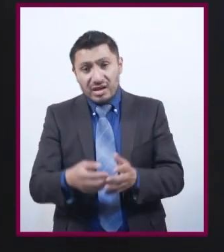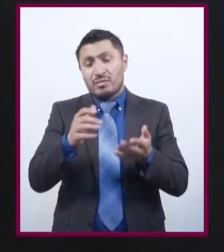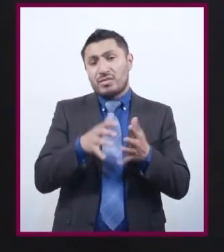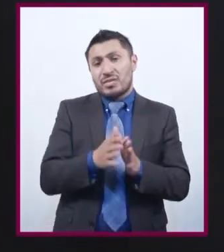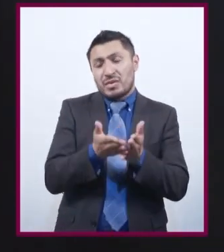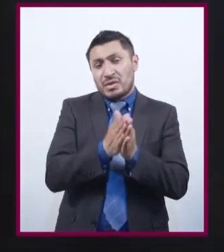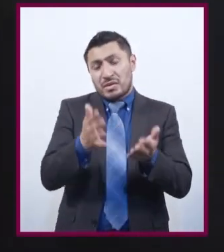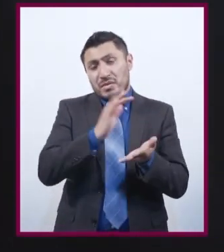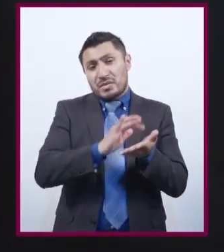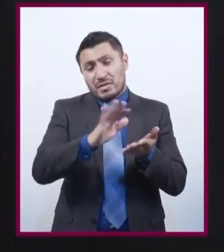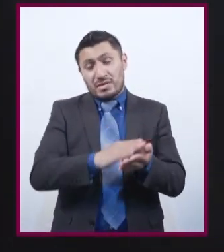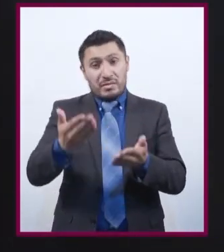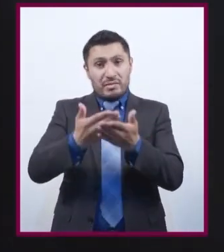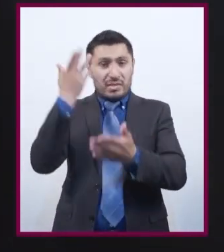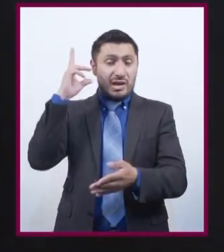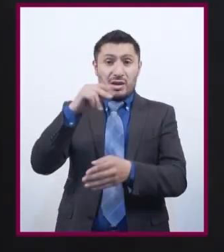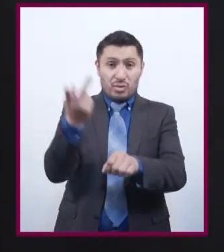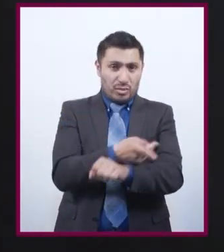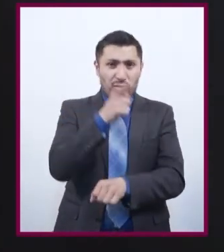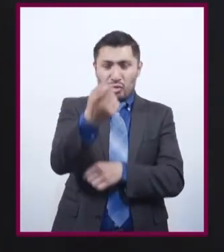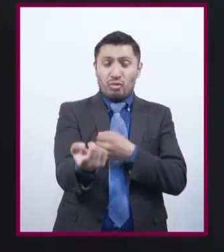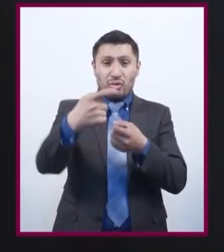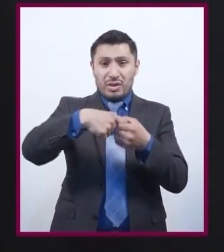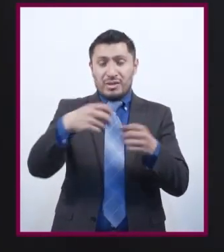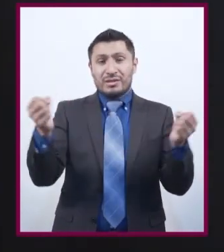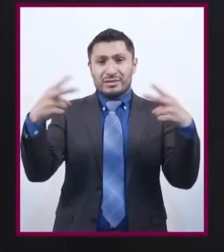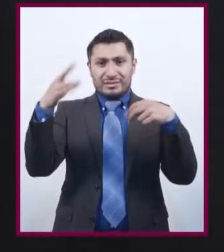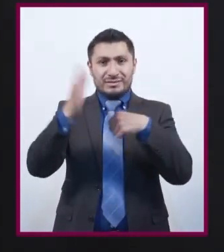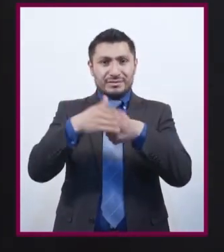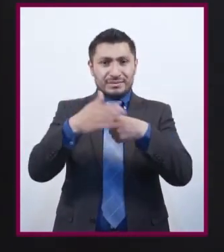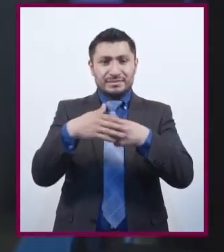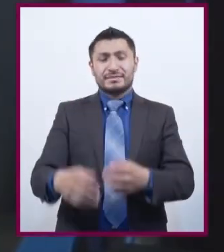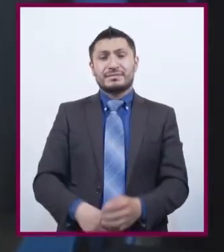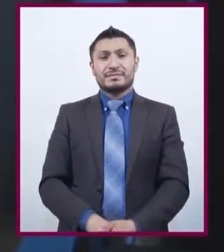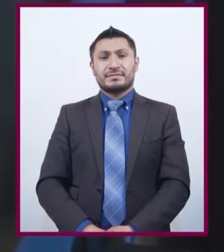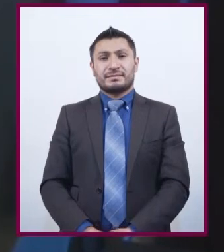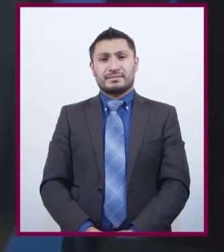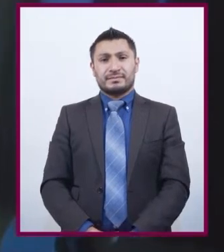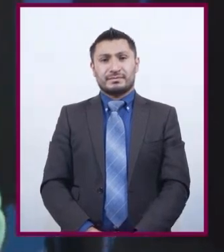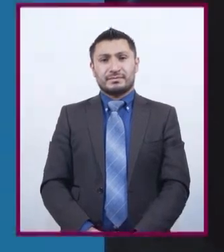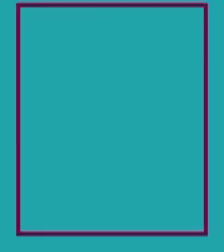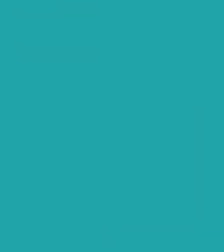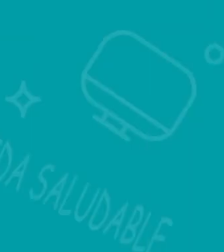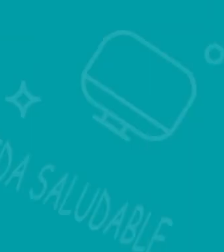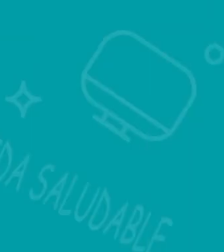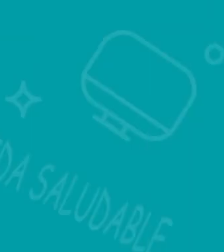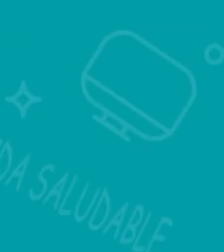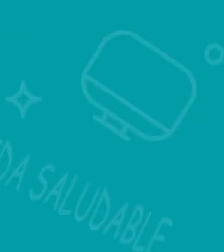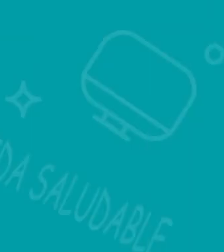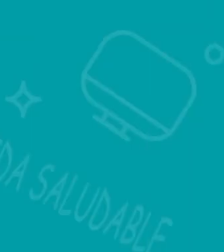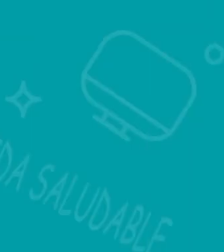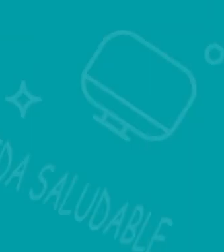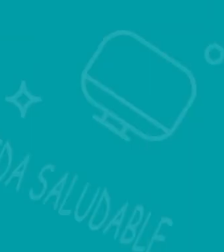capitalismo y la literatura el pasado no es pasado conéctate hasta la próxima